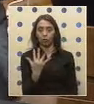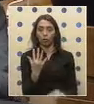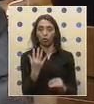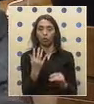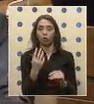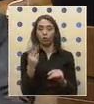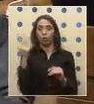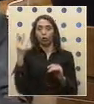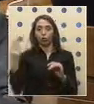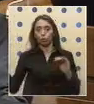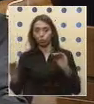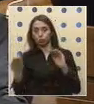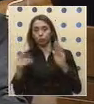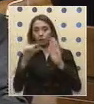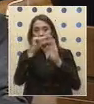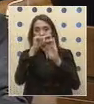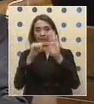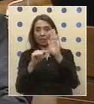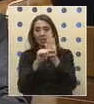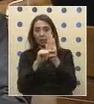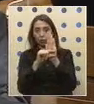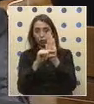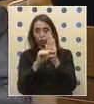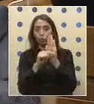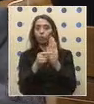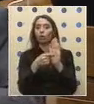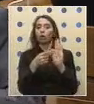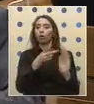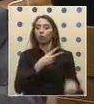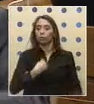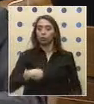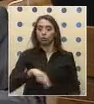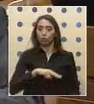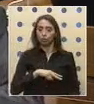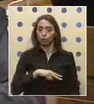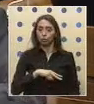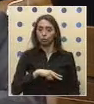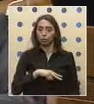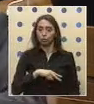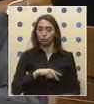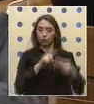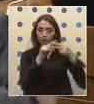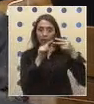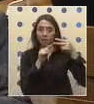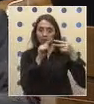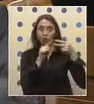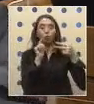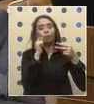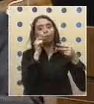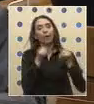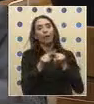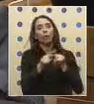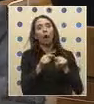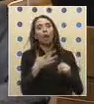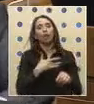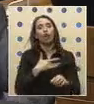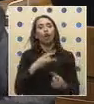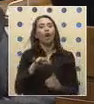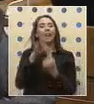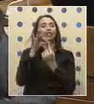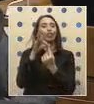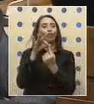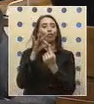dos indicaciones que para nosotros son, en cierta manera, el corazón de la discusión de este